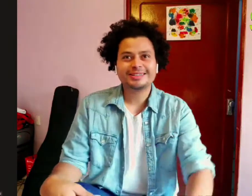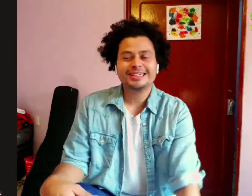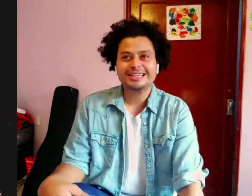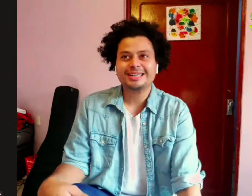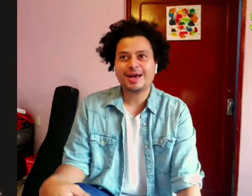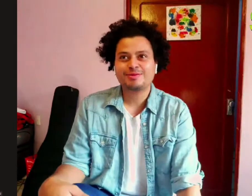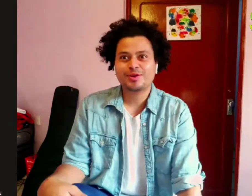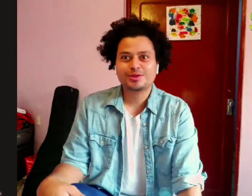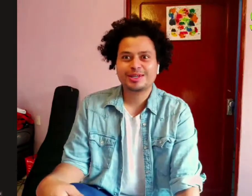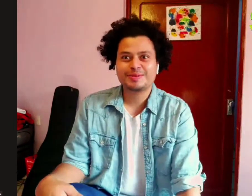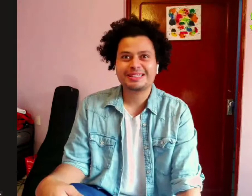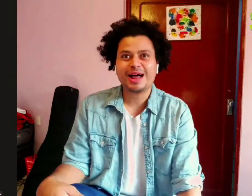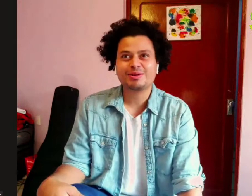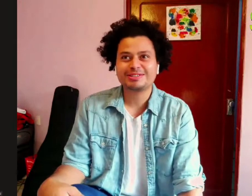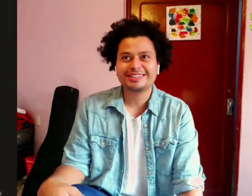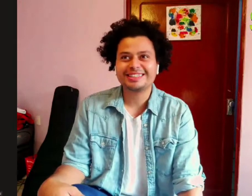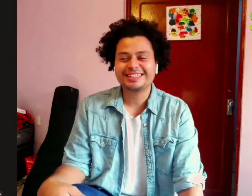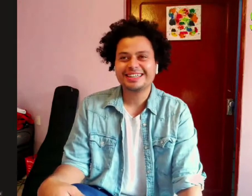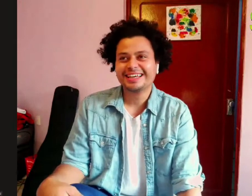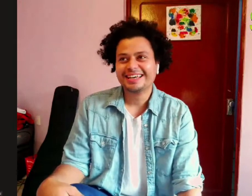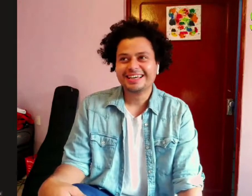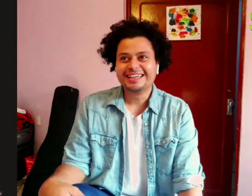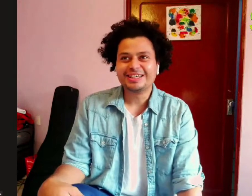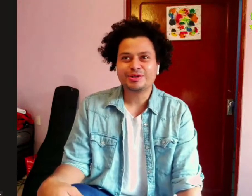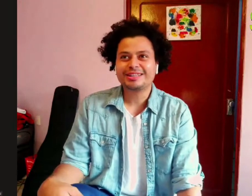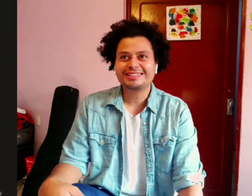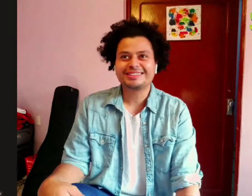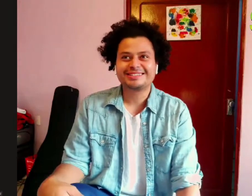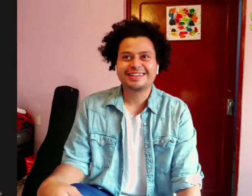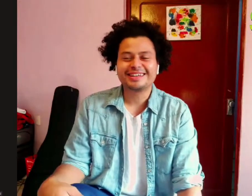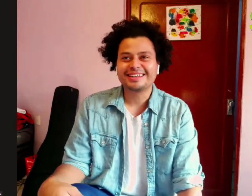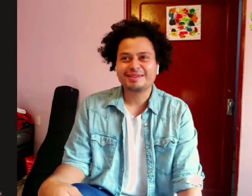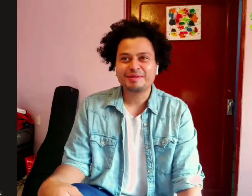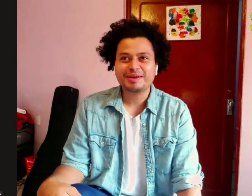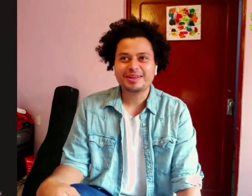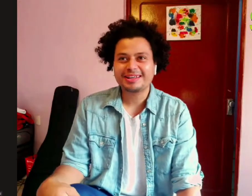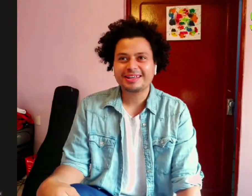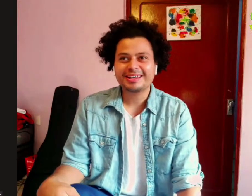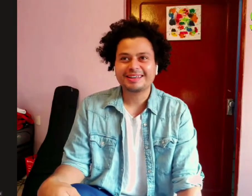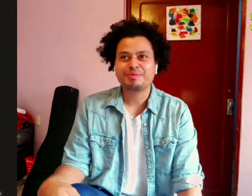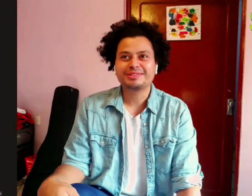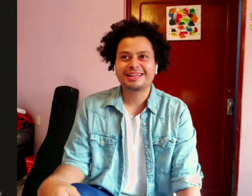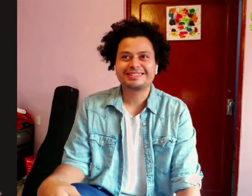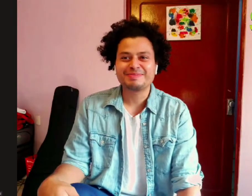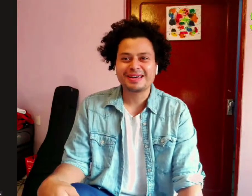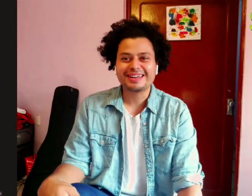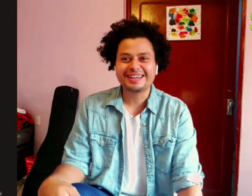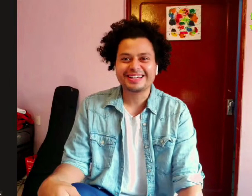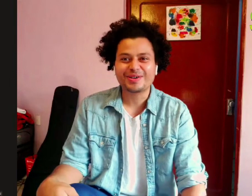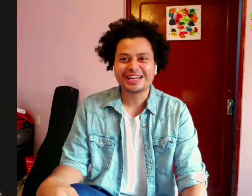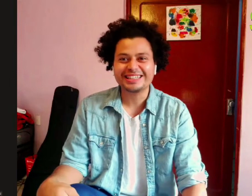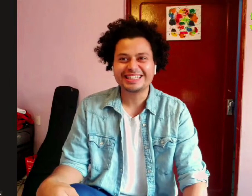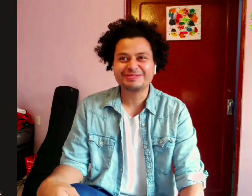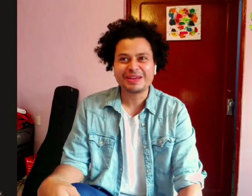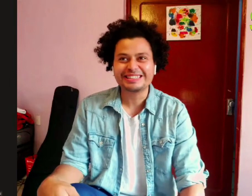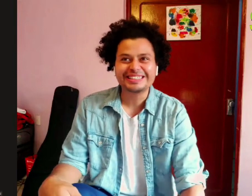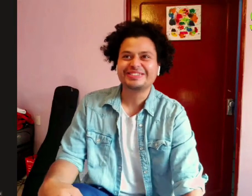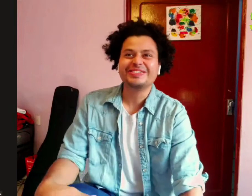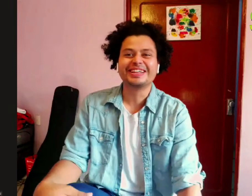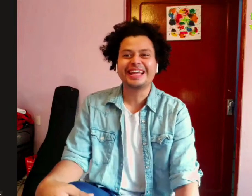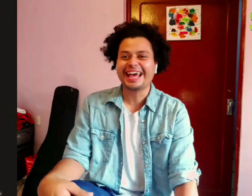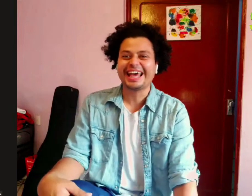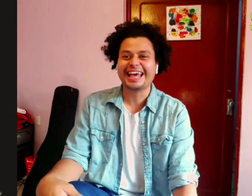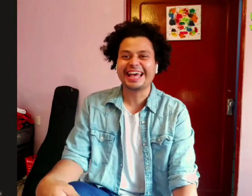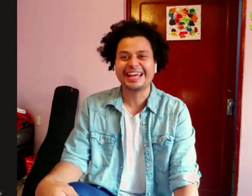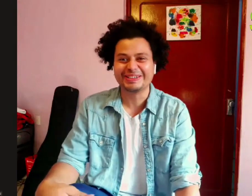con aforos limitados y otras pues que se me recorrían 3 meses,